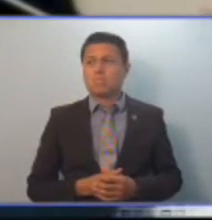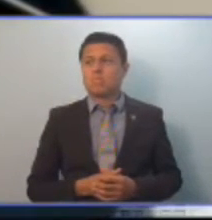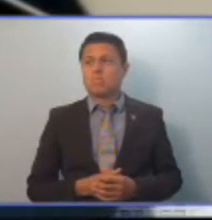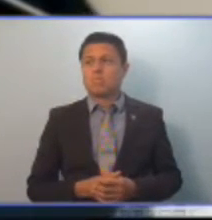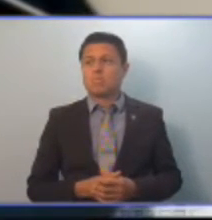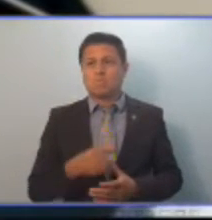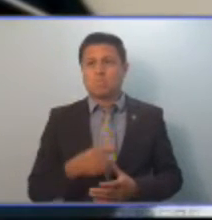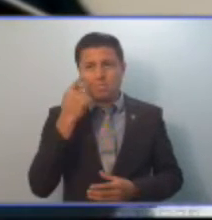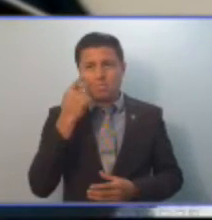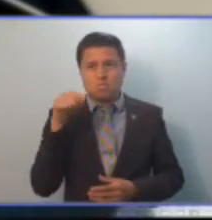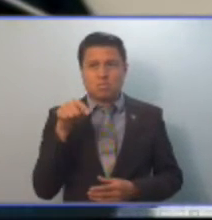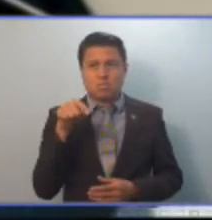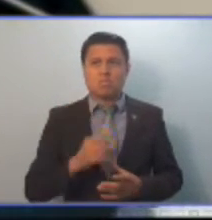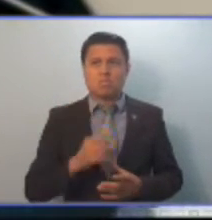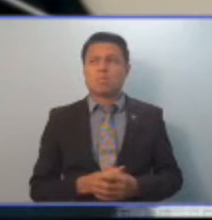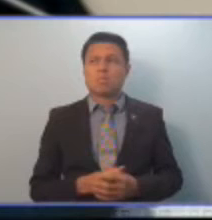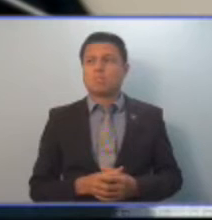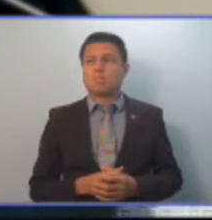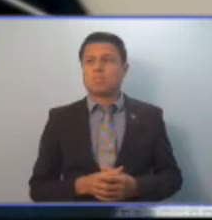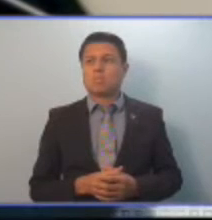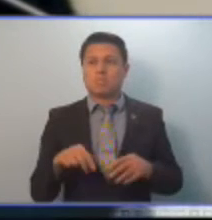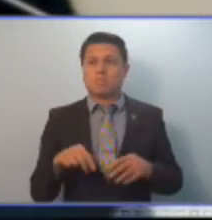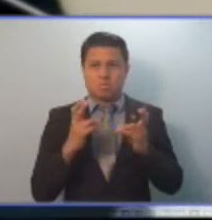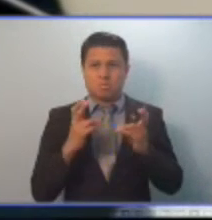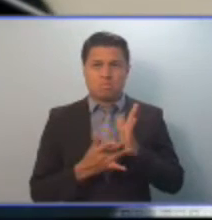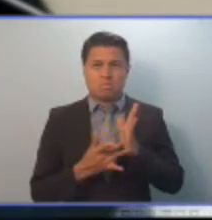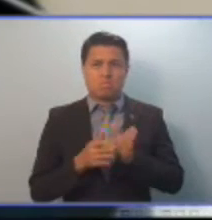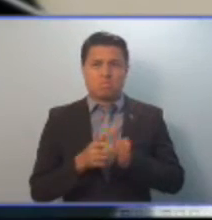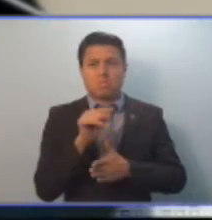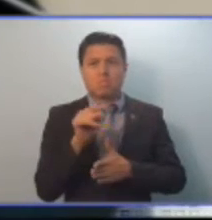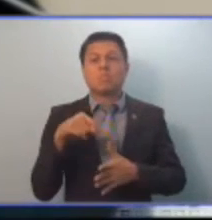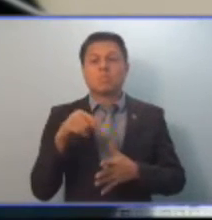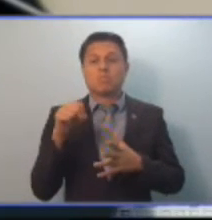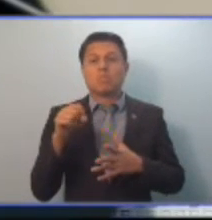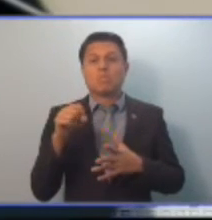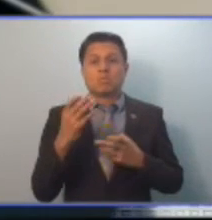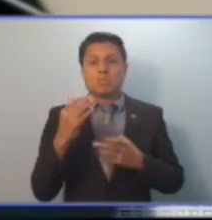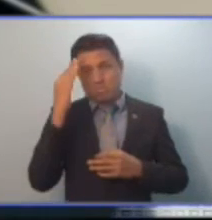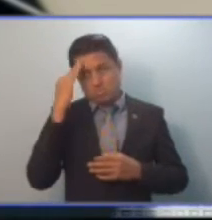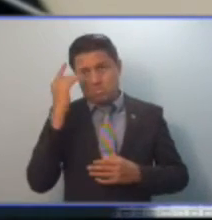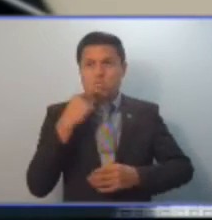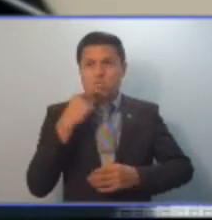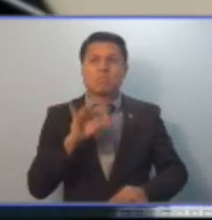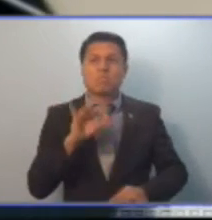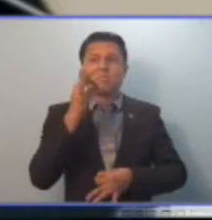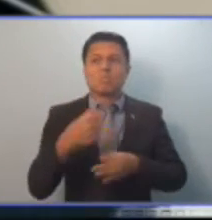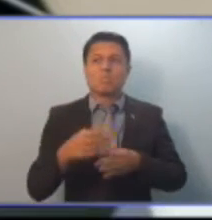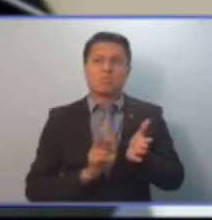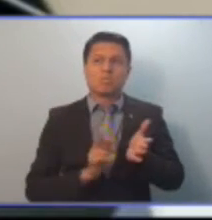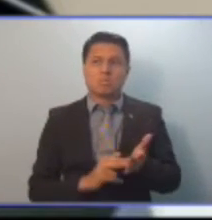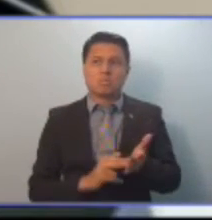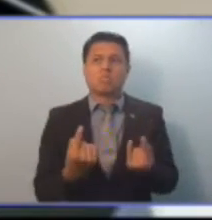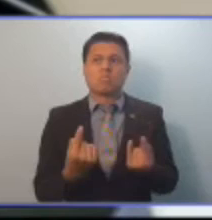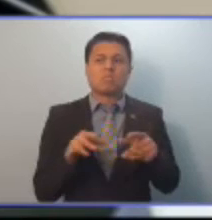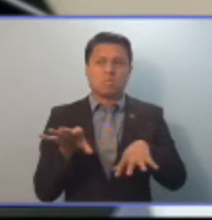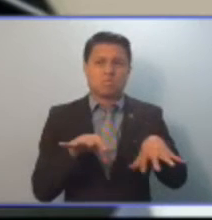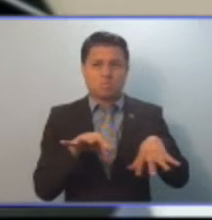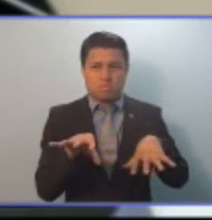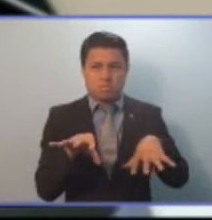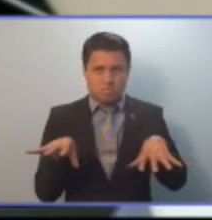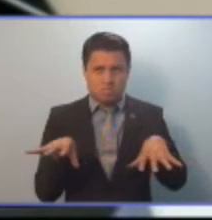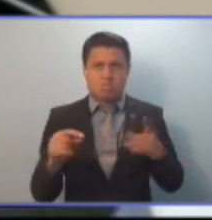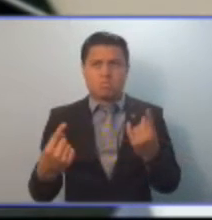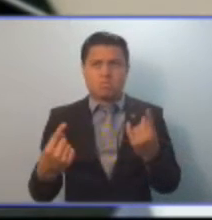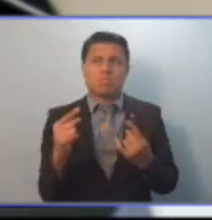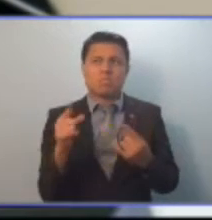haberlo visto en la parte institucional. Entonces sí me gustaría saber quién lo contrató, a qué departamento, cuál